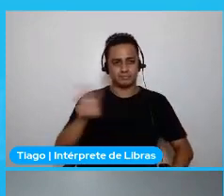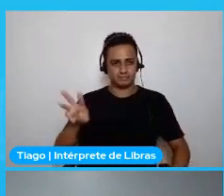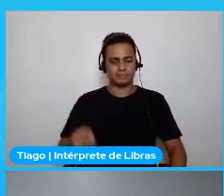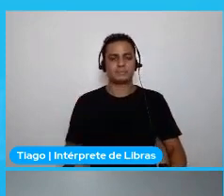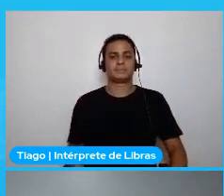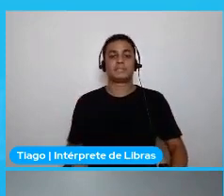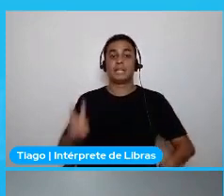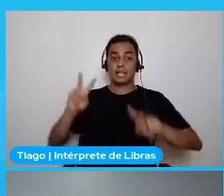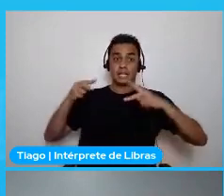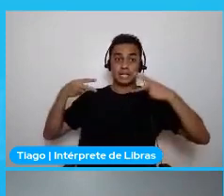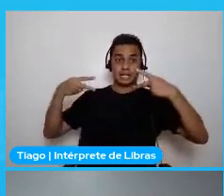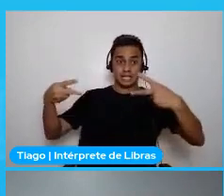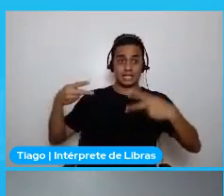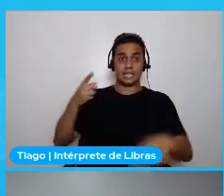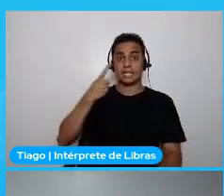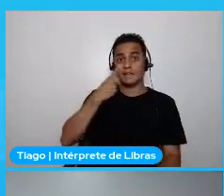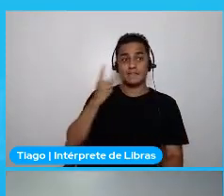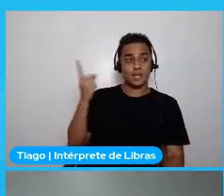es